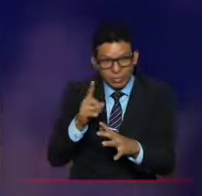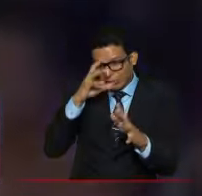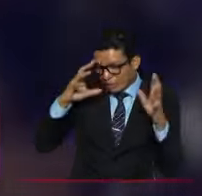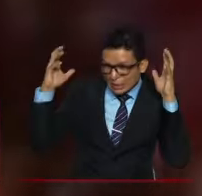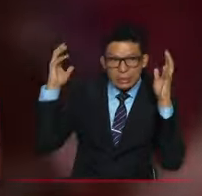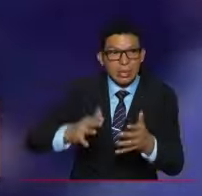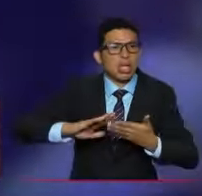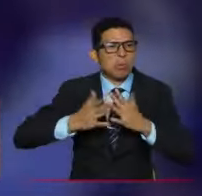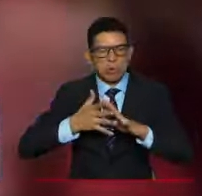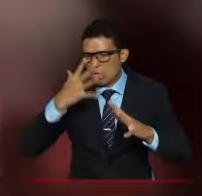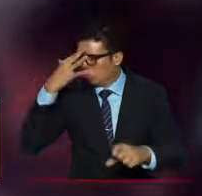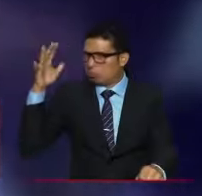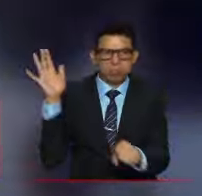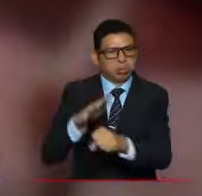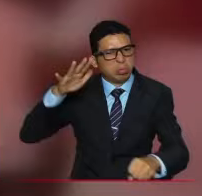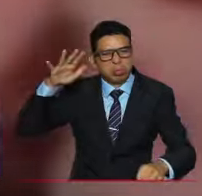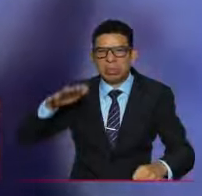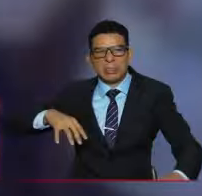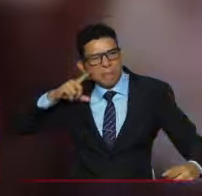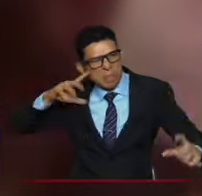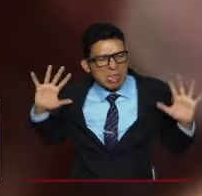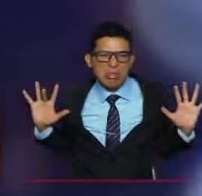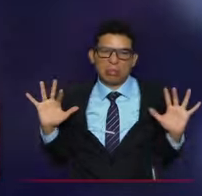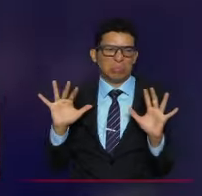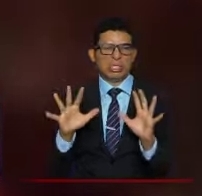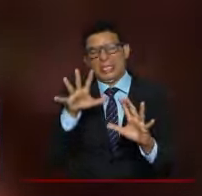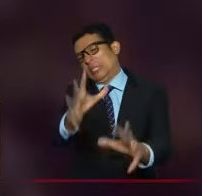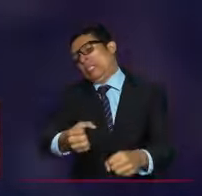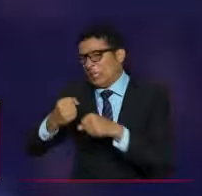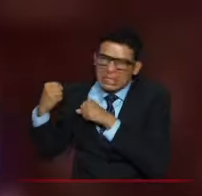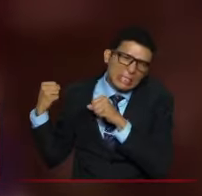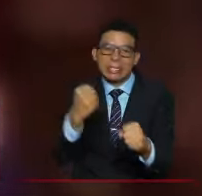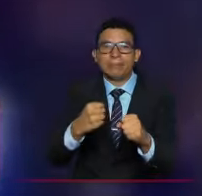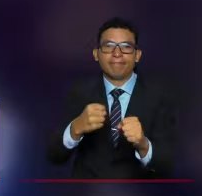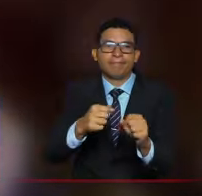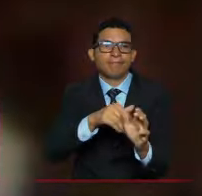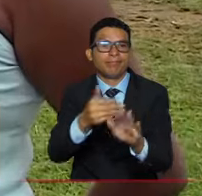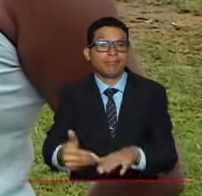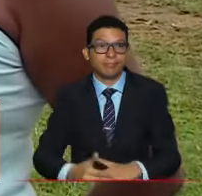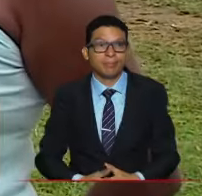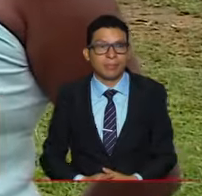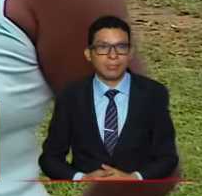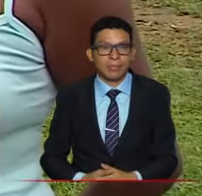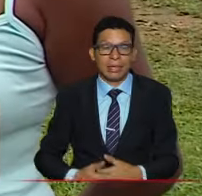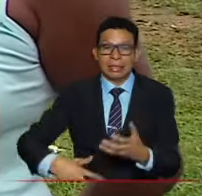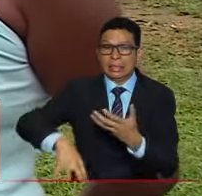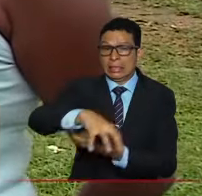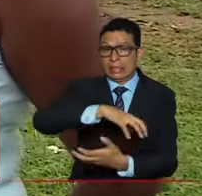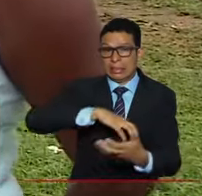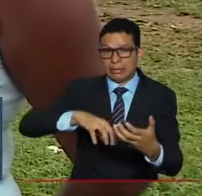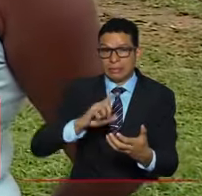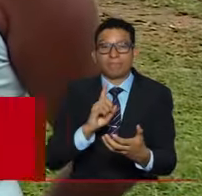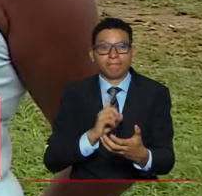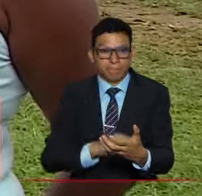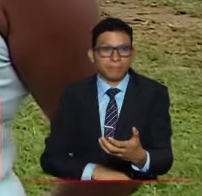la ira de la comunidad, que decidió tomar la justicia por su mano, lo que resultó en otra muerte. Caos, es lo único que tengo en la